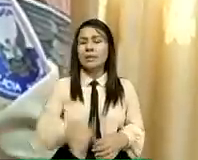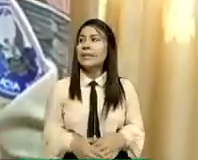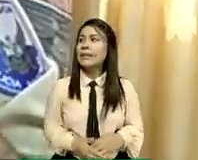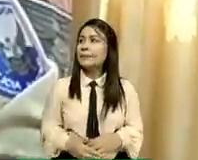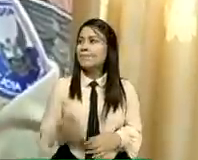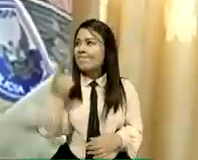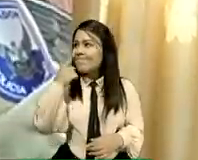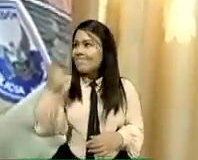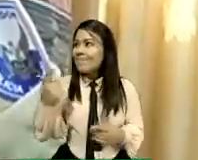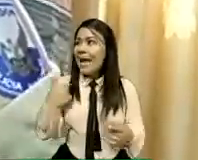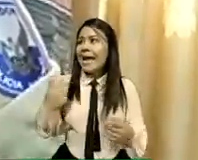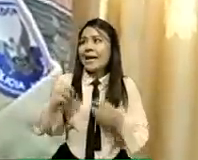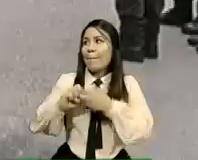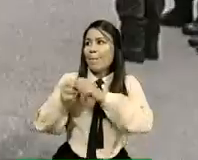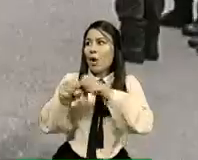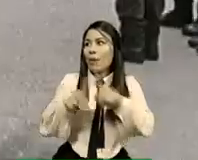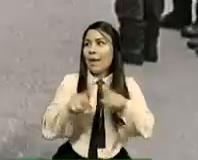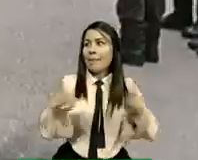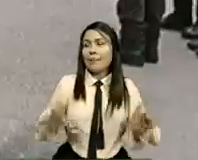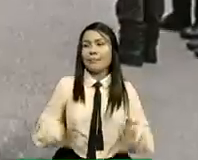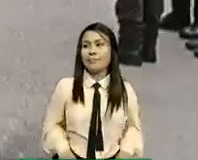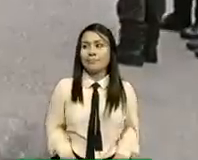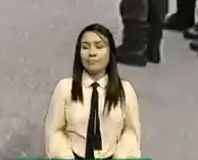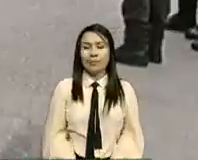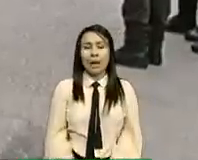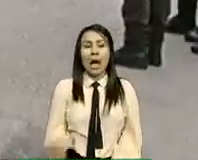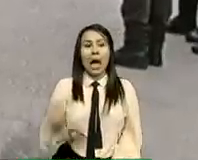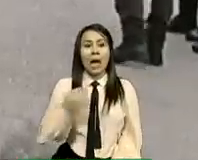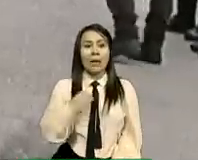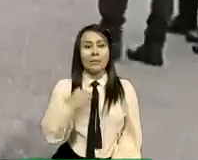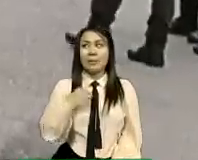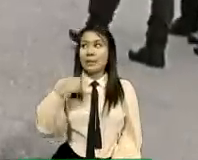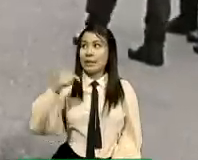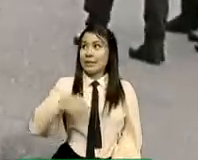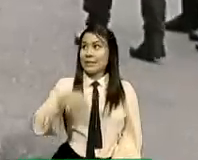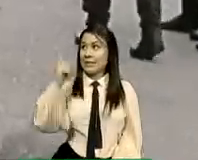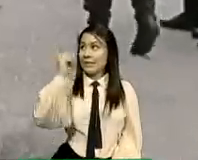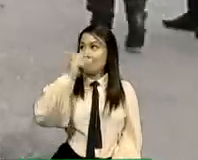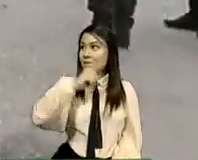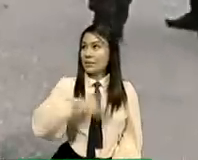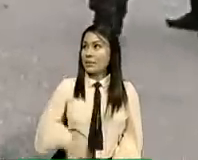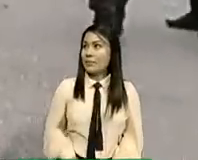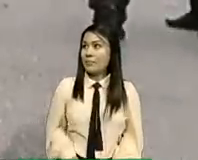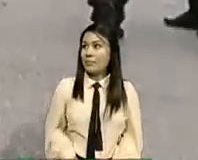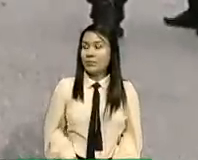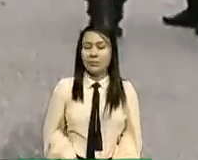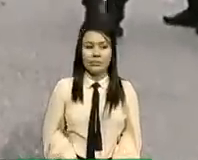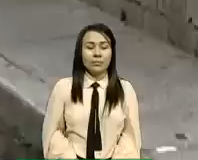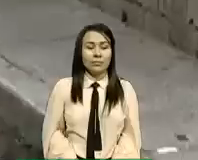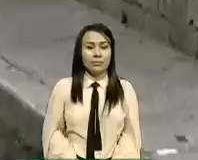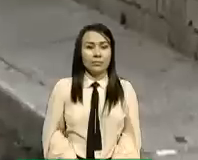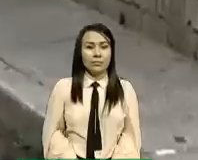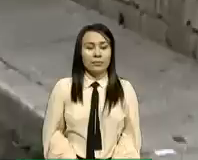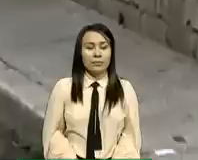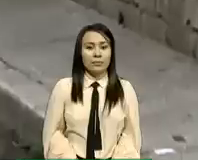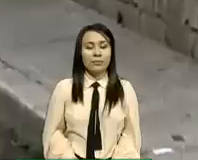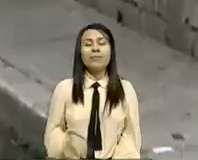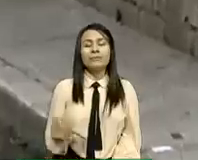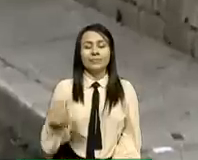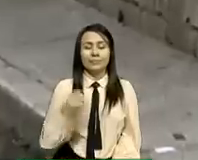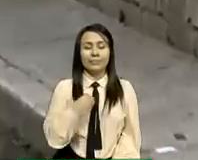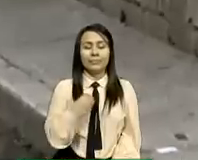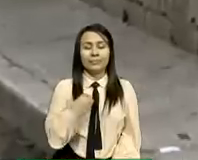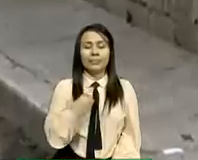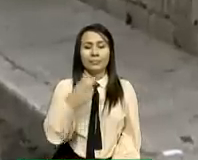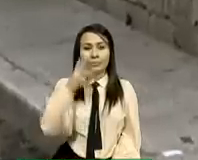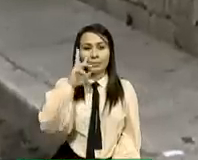rematado al mejor estilo del sicariato. En este sector del sur de Guayaquil se incrementó la presencia de policías en las últimas horas ante el doble crimen que ocurrió